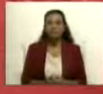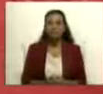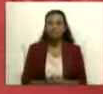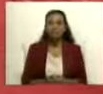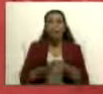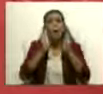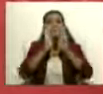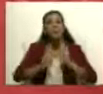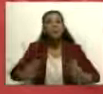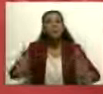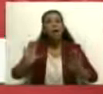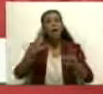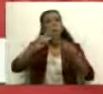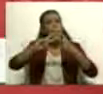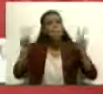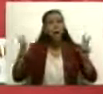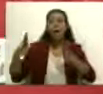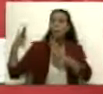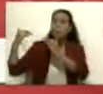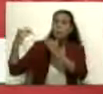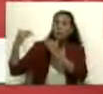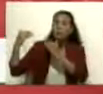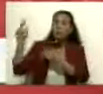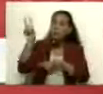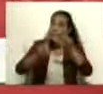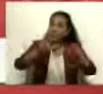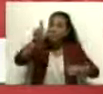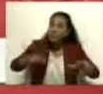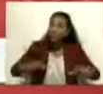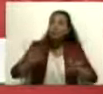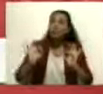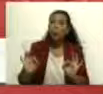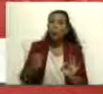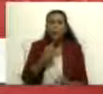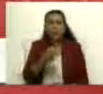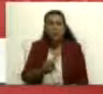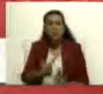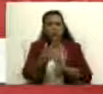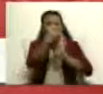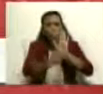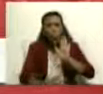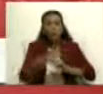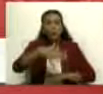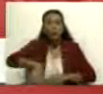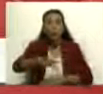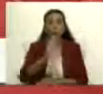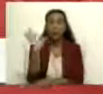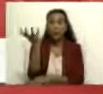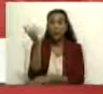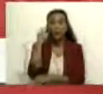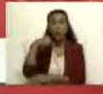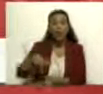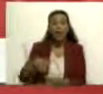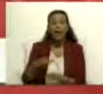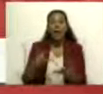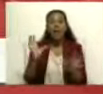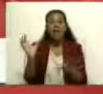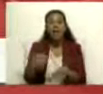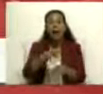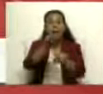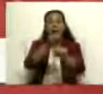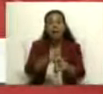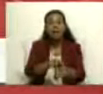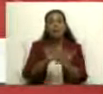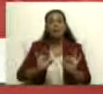mensaje de paz, de esperanza al pueblo venezolano y decirle desde aquí, desde la Plaza La Candelaria, Avenida